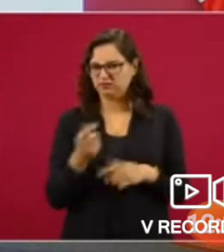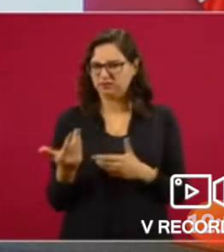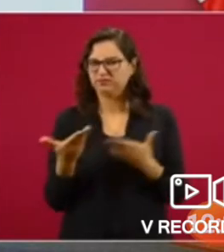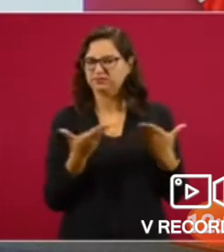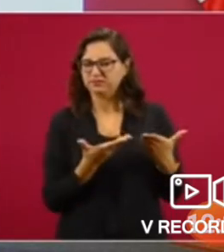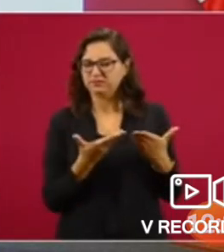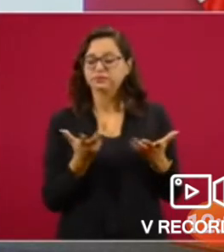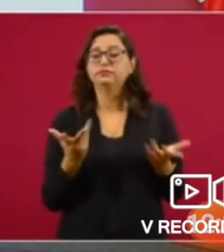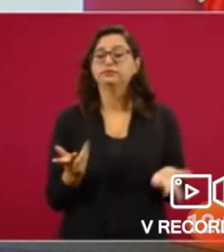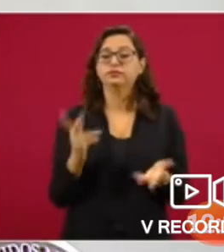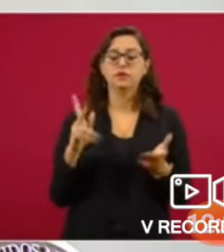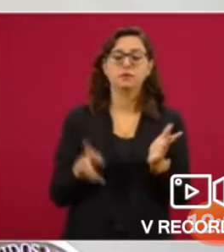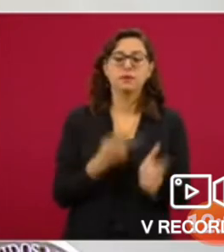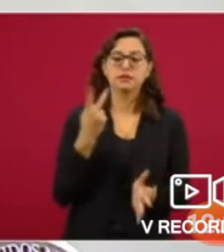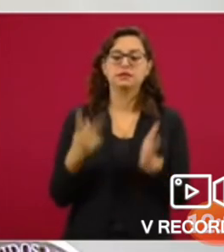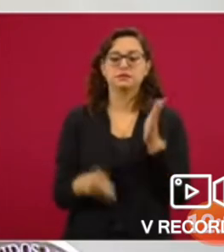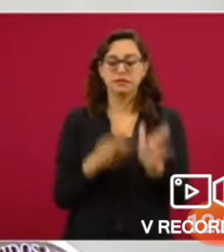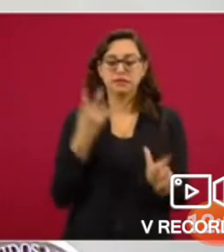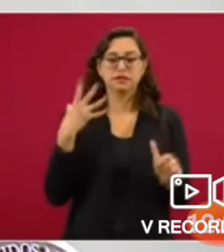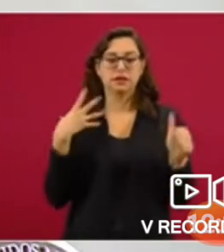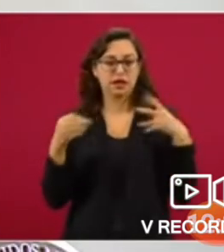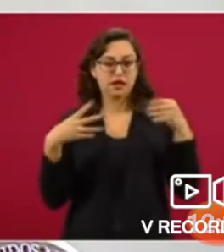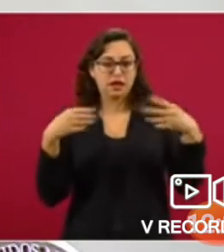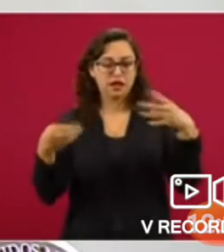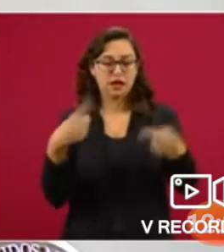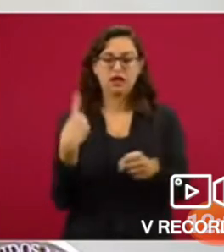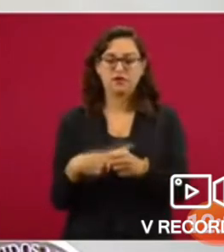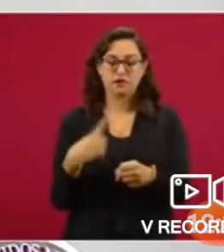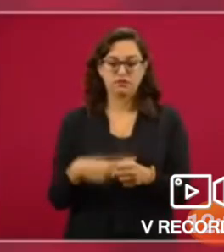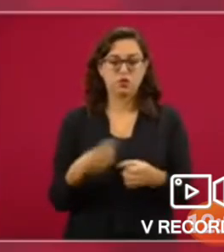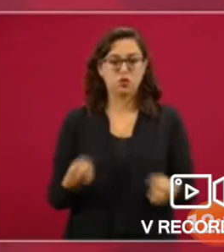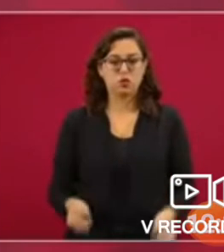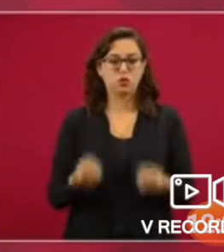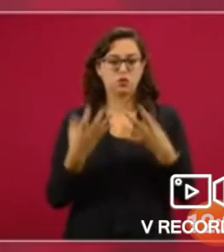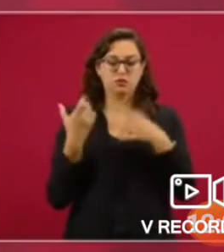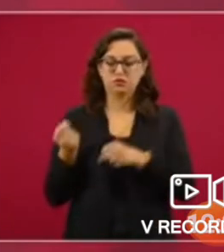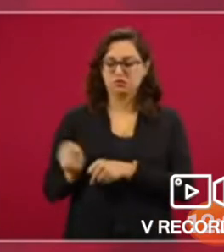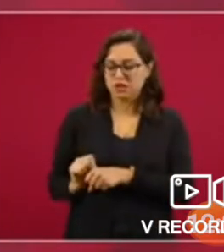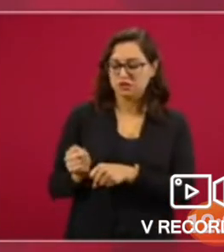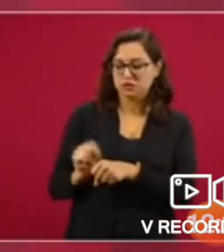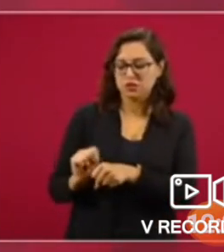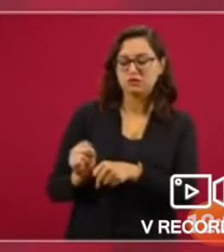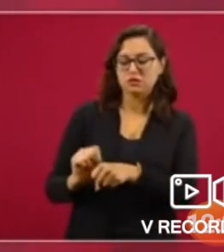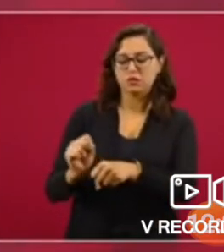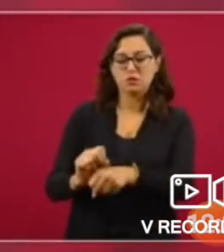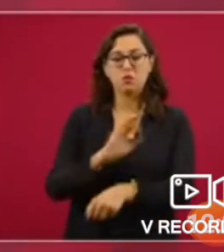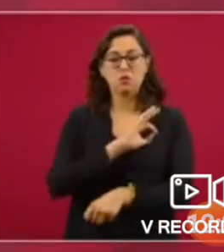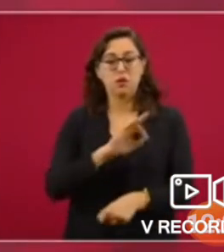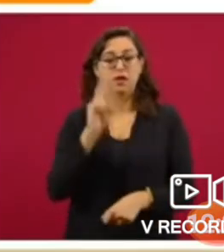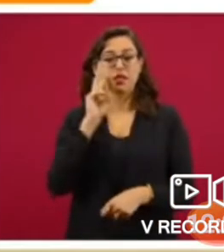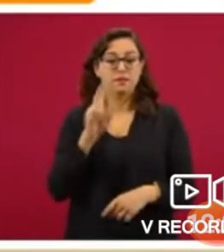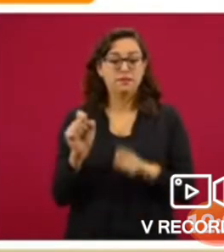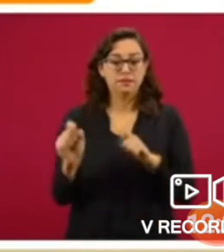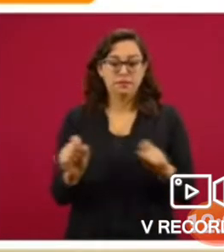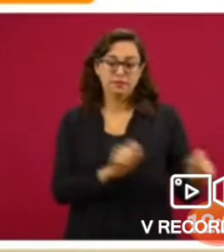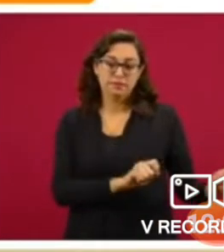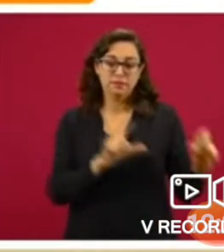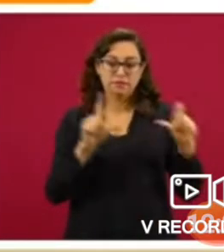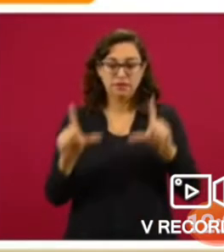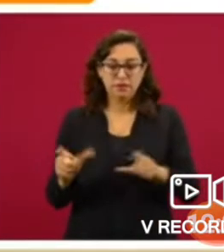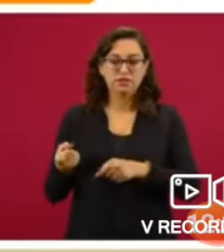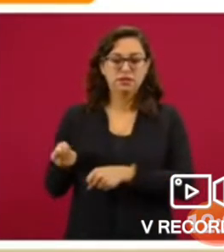la ocurrencia de los casos de enfermedad a lo largo de varias semanas. En esta imagen concretamente es